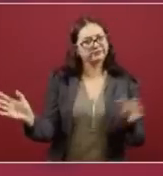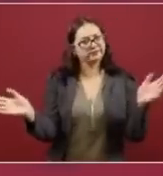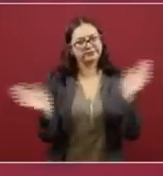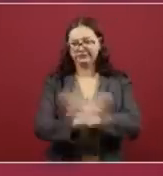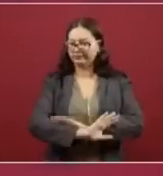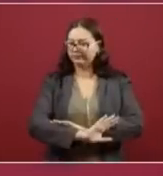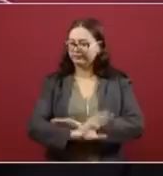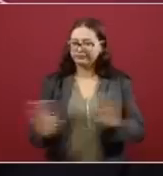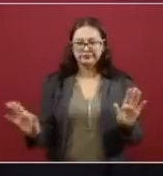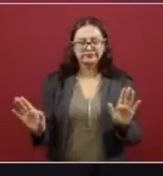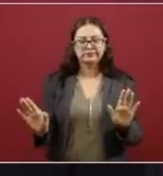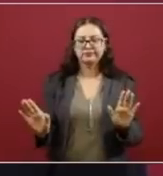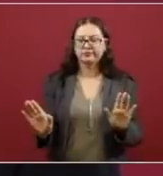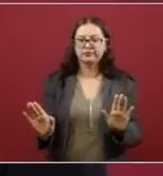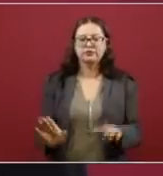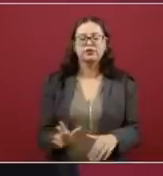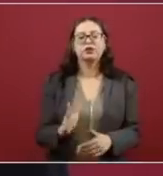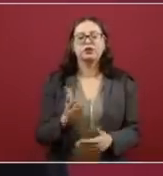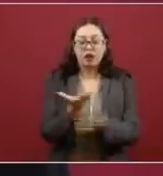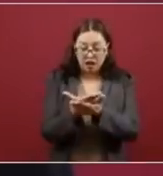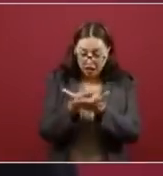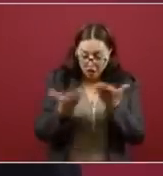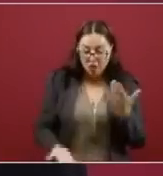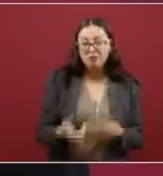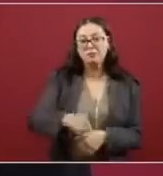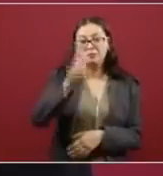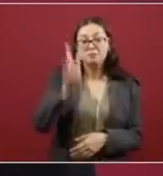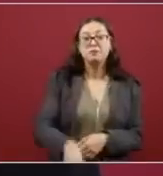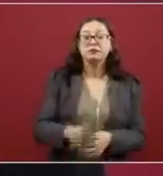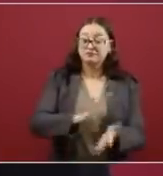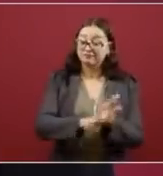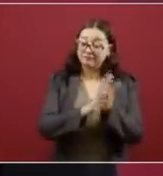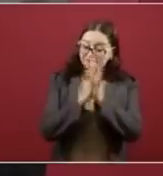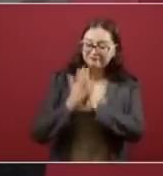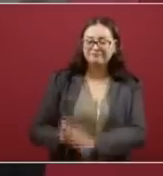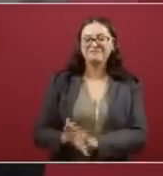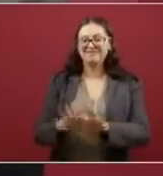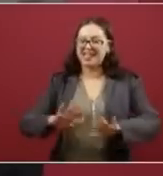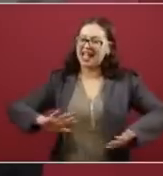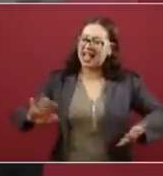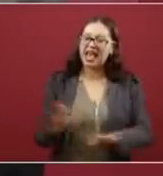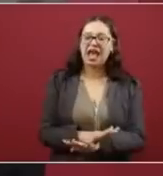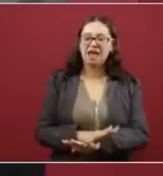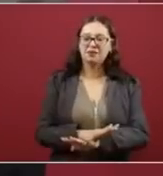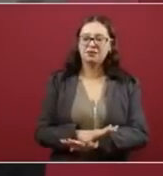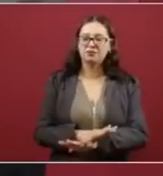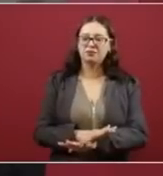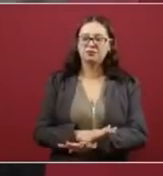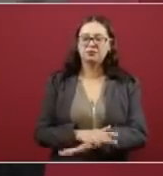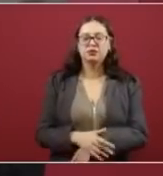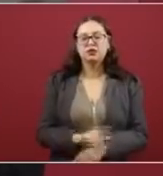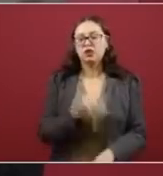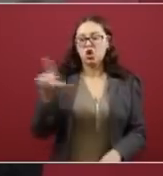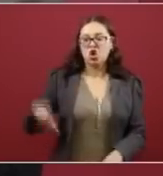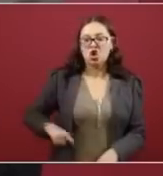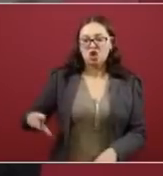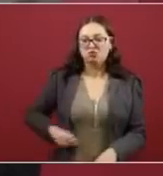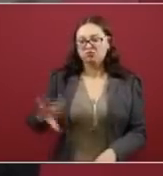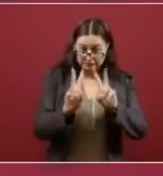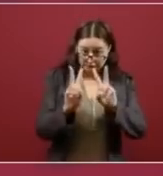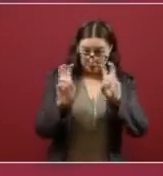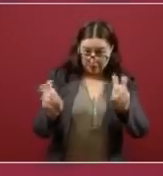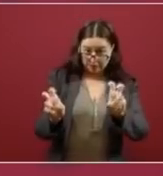no está es una transformación es un cambio este no es un gobierno autoritario